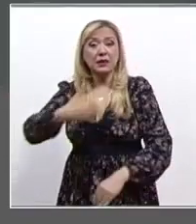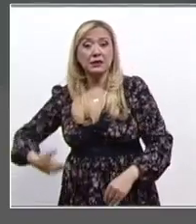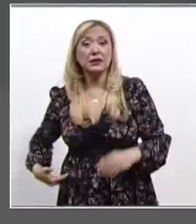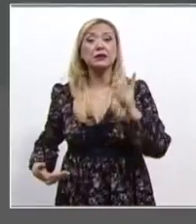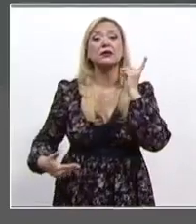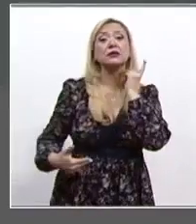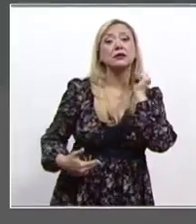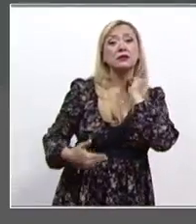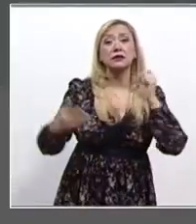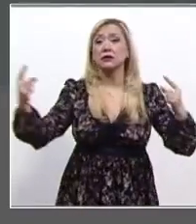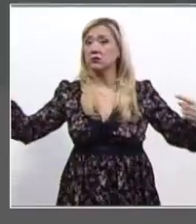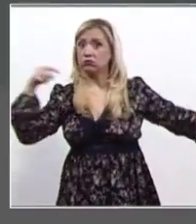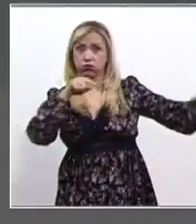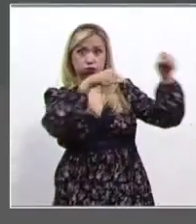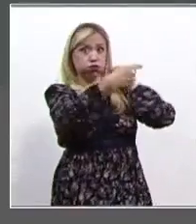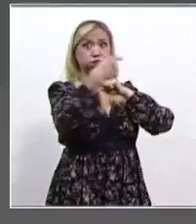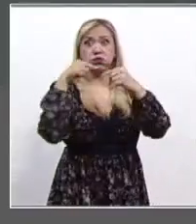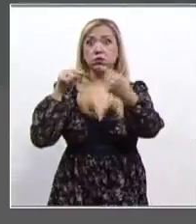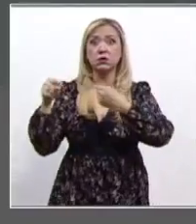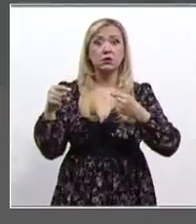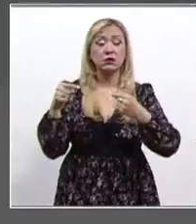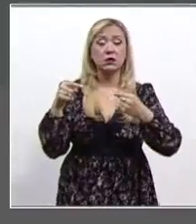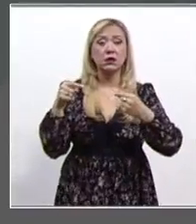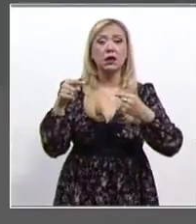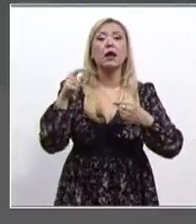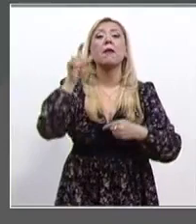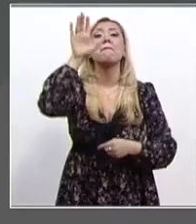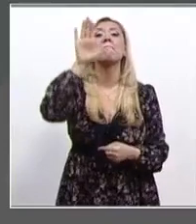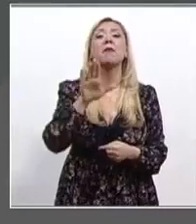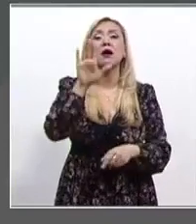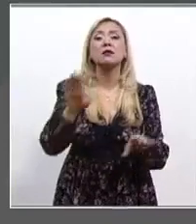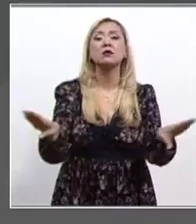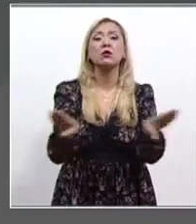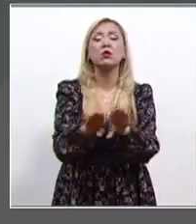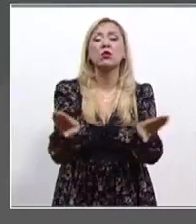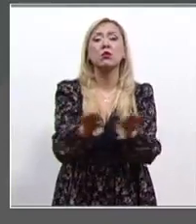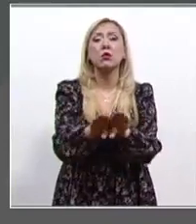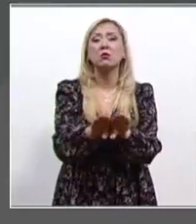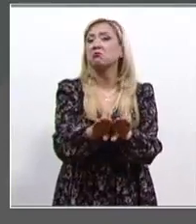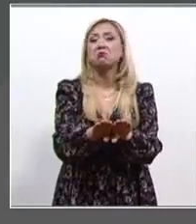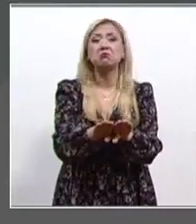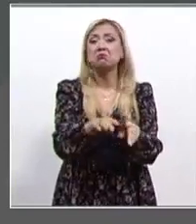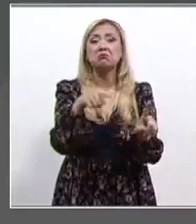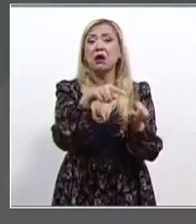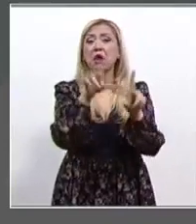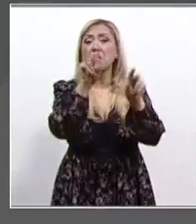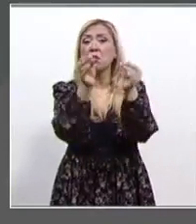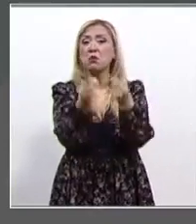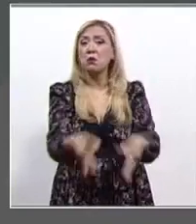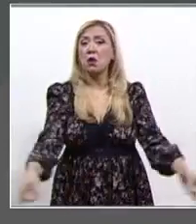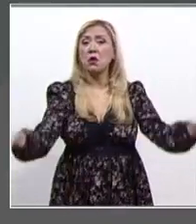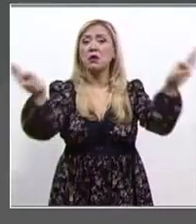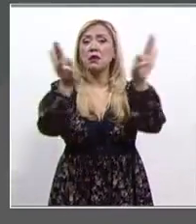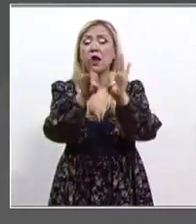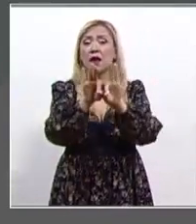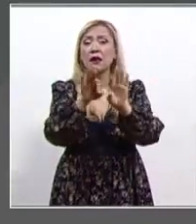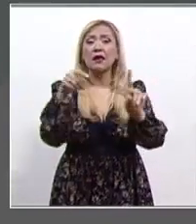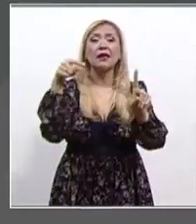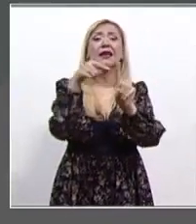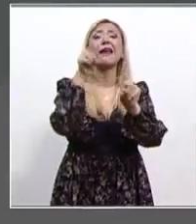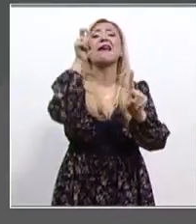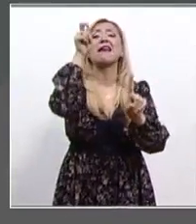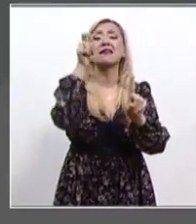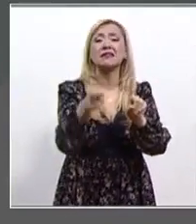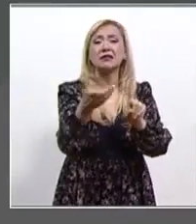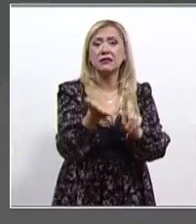conflicto entre poderes, es restarle toda la importancia a la